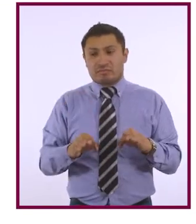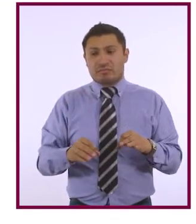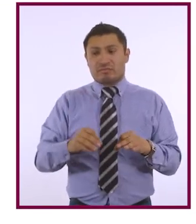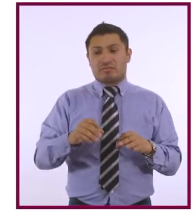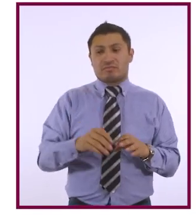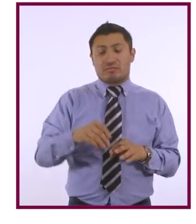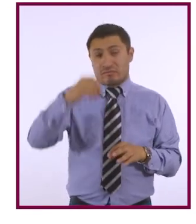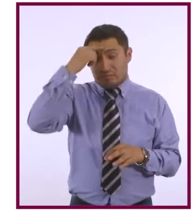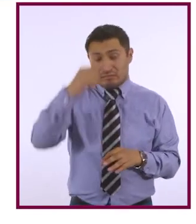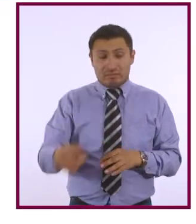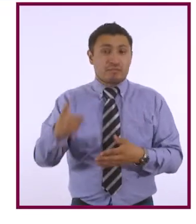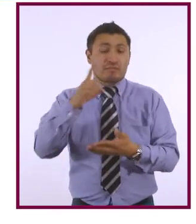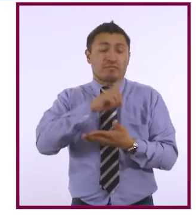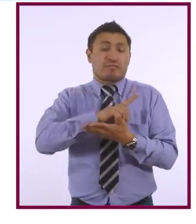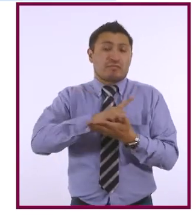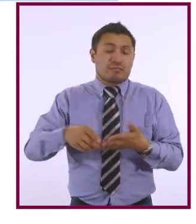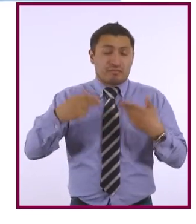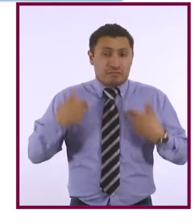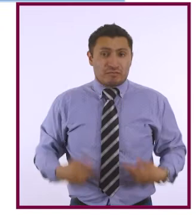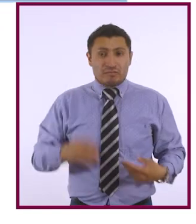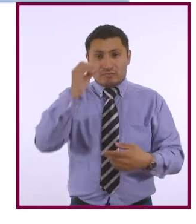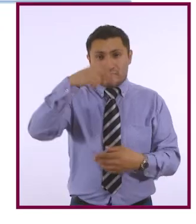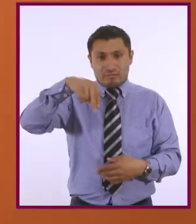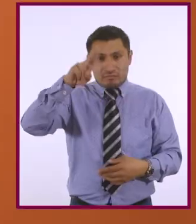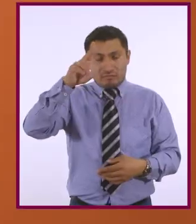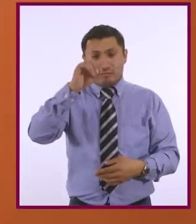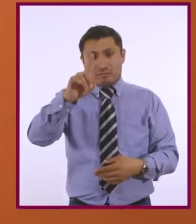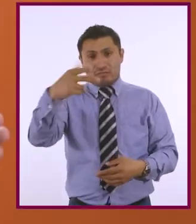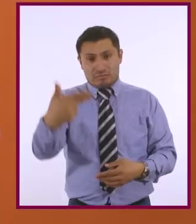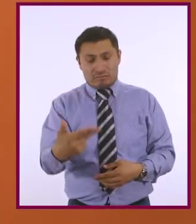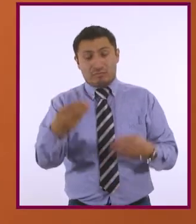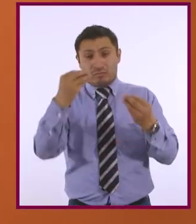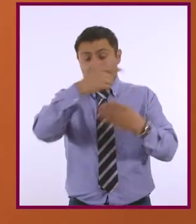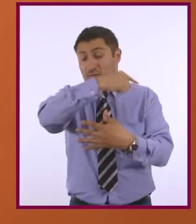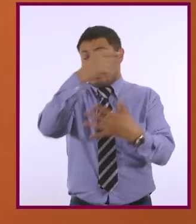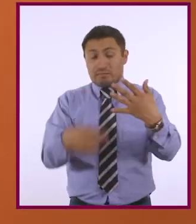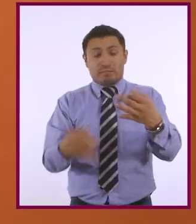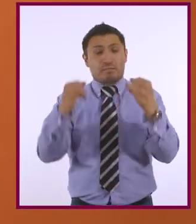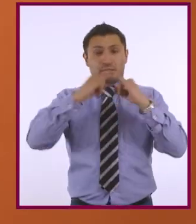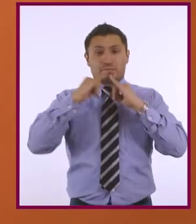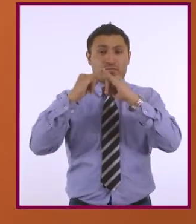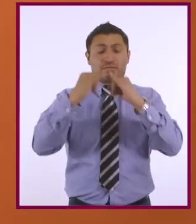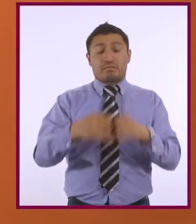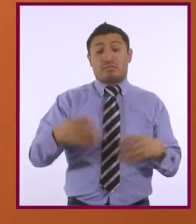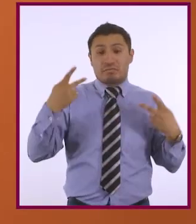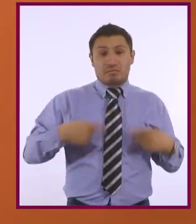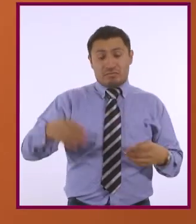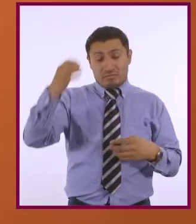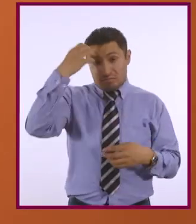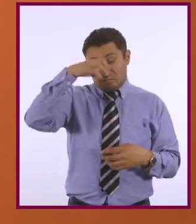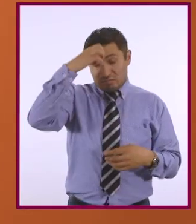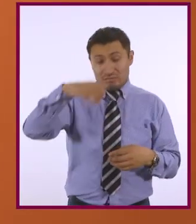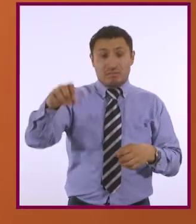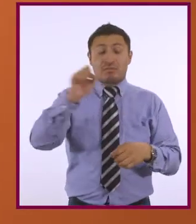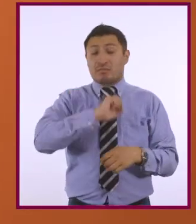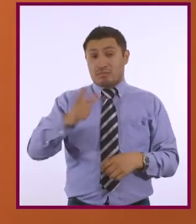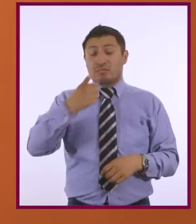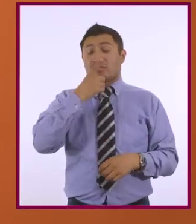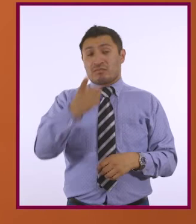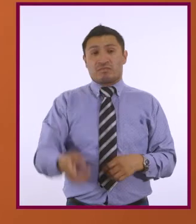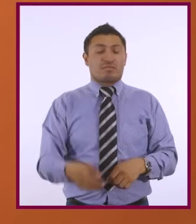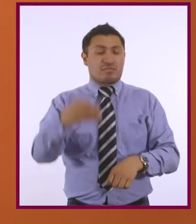Naciones Unidas para los Derechos Humanos, ONU-DH. Son muchos los organismos y los expertos que afirman que la disciplina